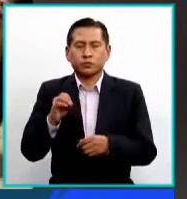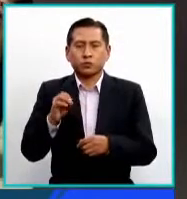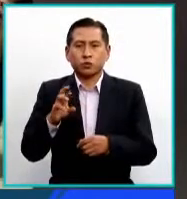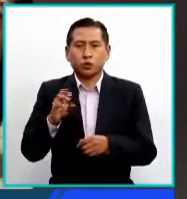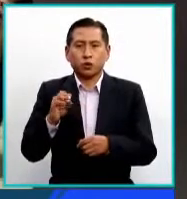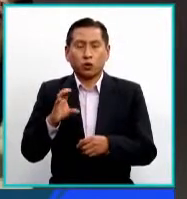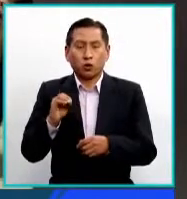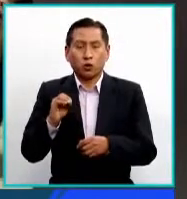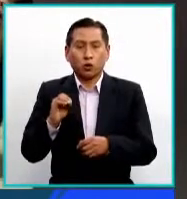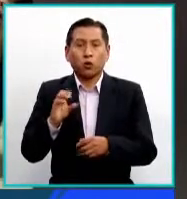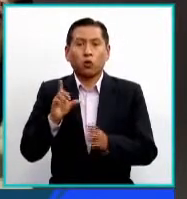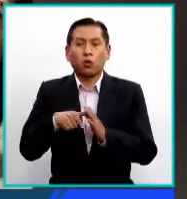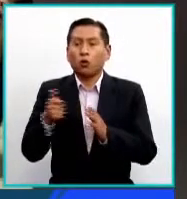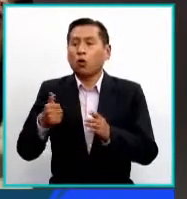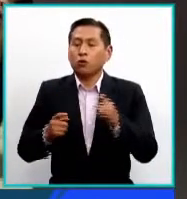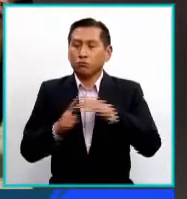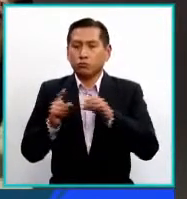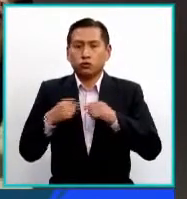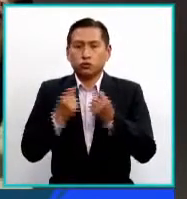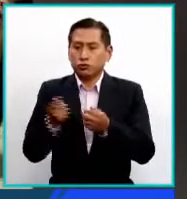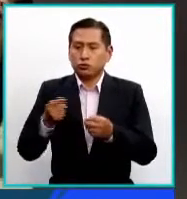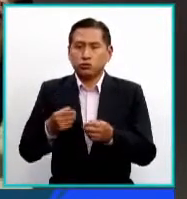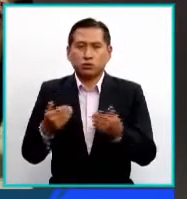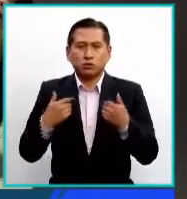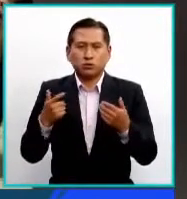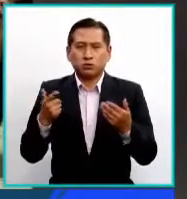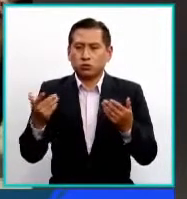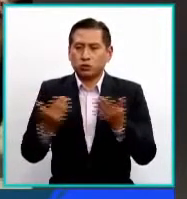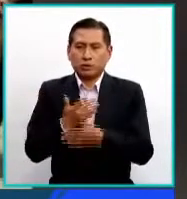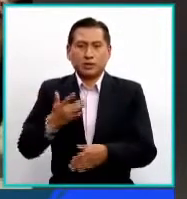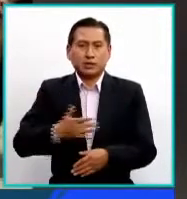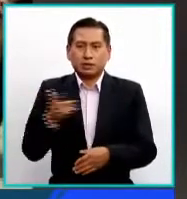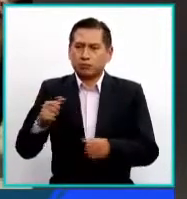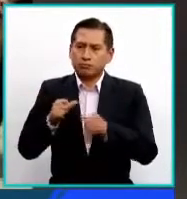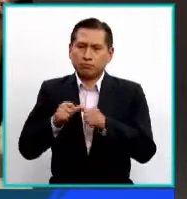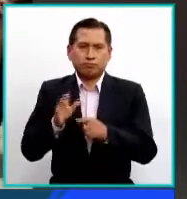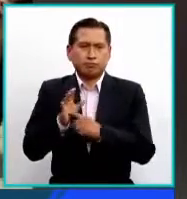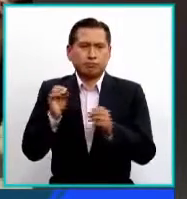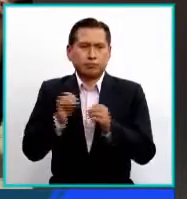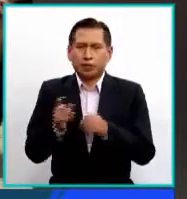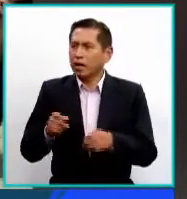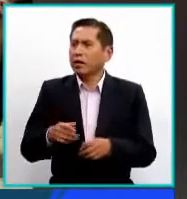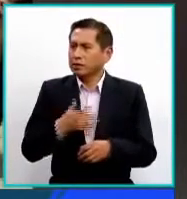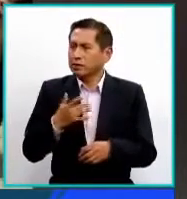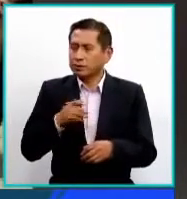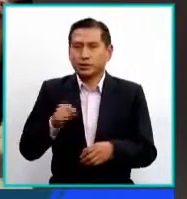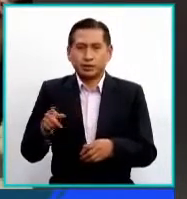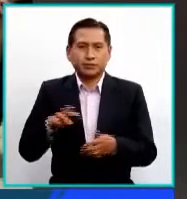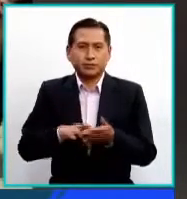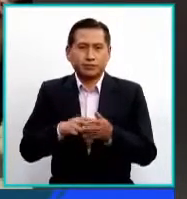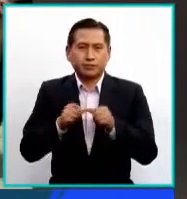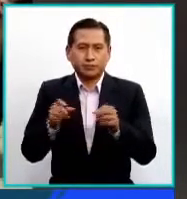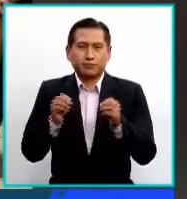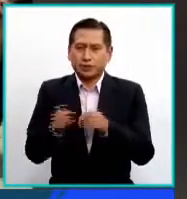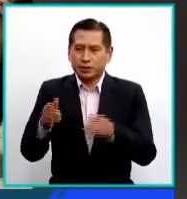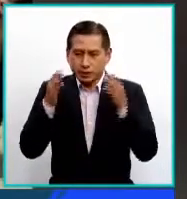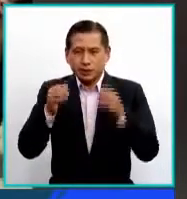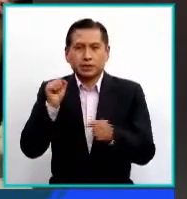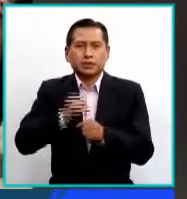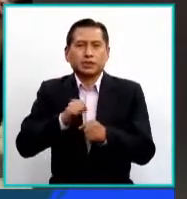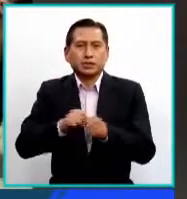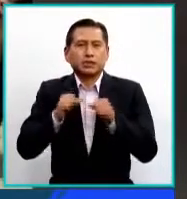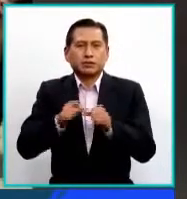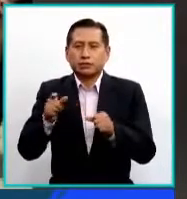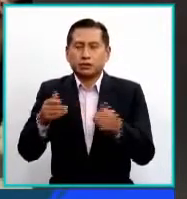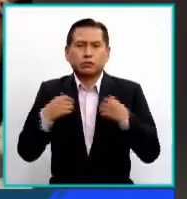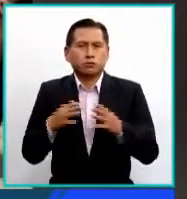nada, después surge otro conjunto que es Nueva Sensación, que hasta el día de hoy que está ahí. Sensación, ¿no? Claro, así están trabajando, o sea,